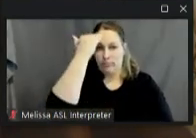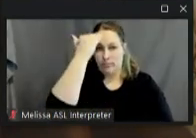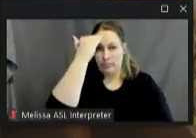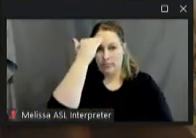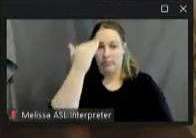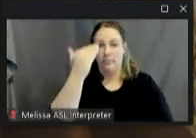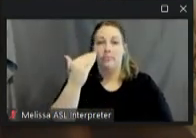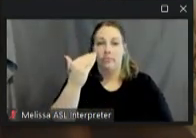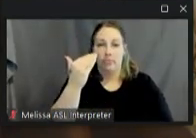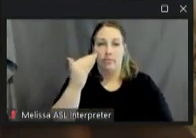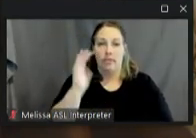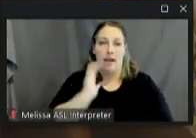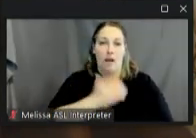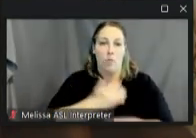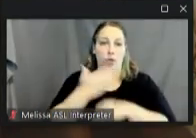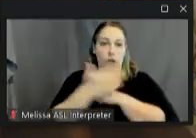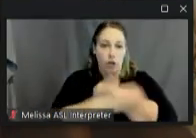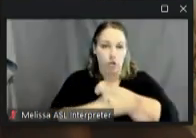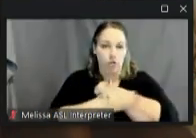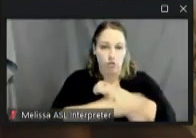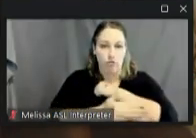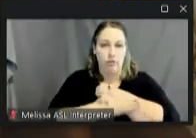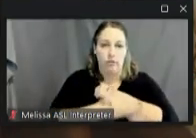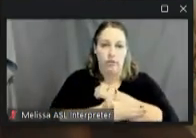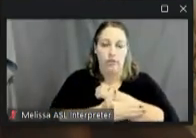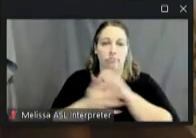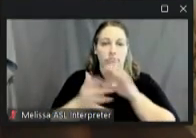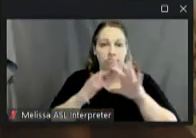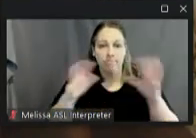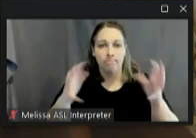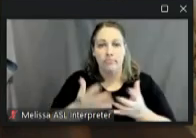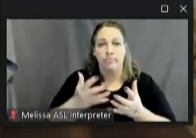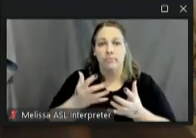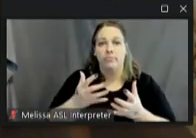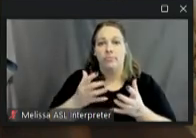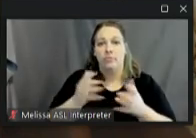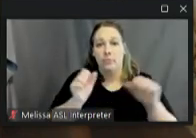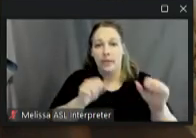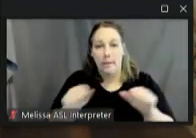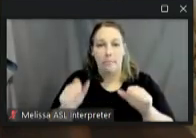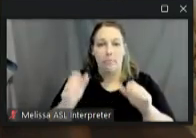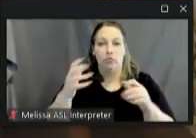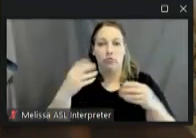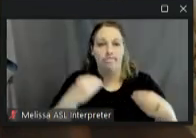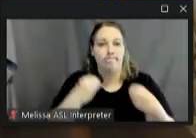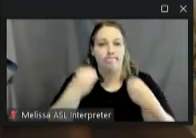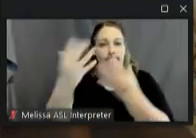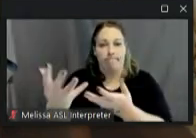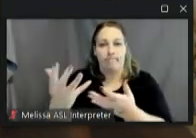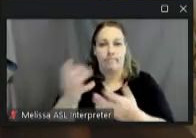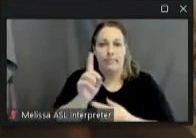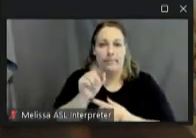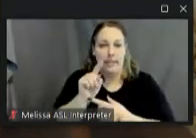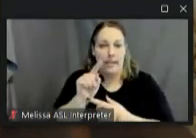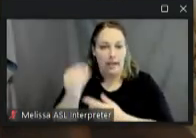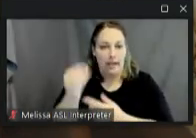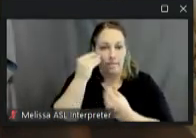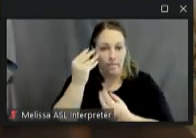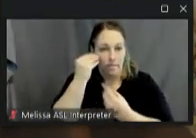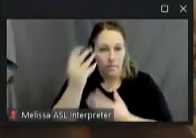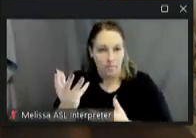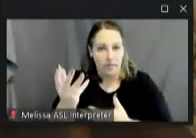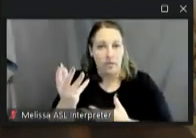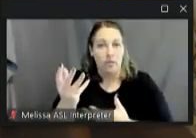de información que proporcione elementos para la toma de decisiones oportuna. Esa es